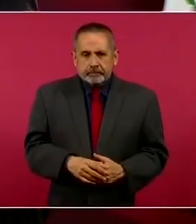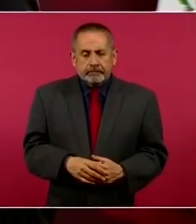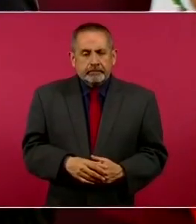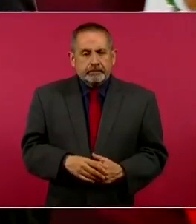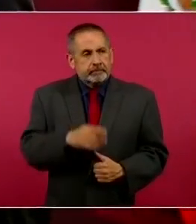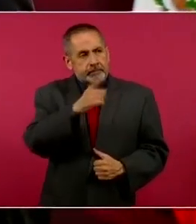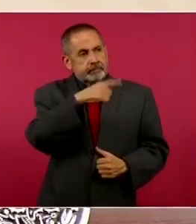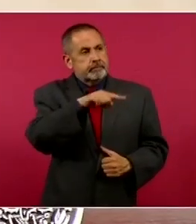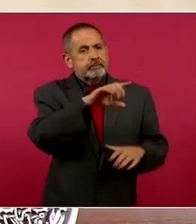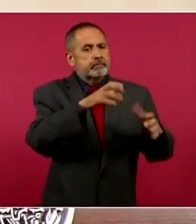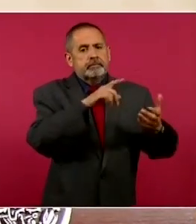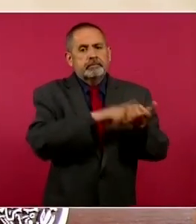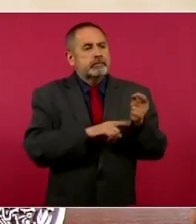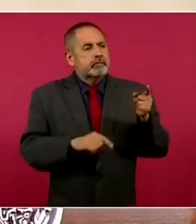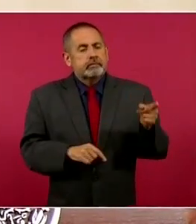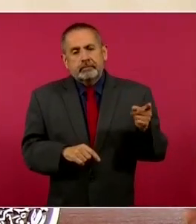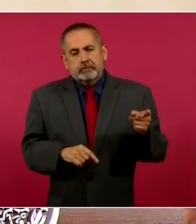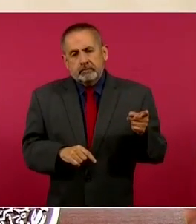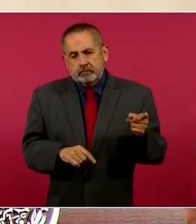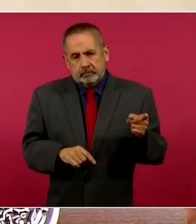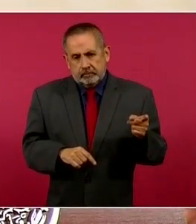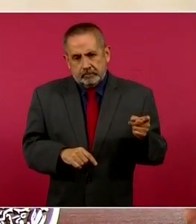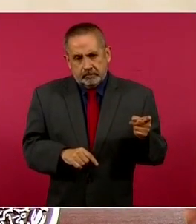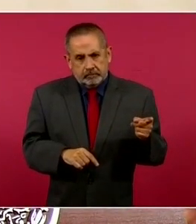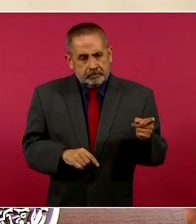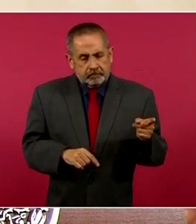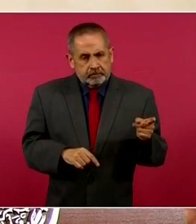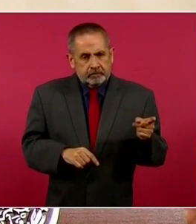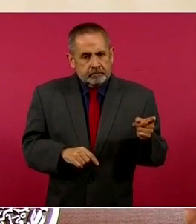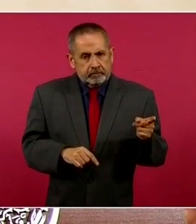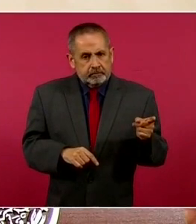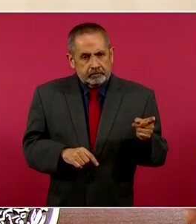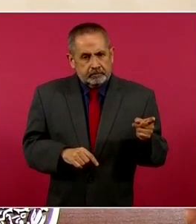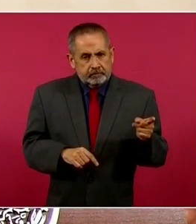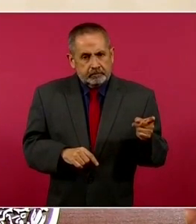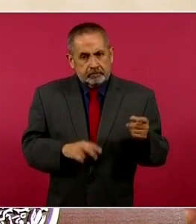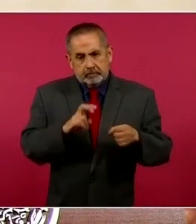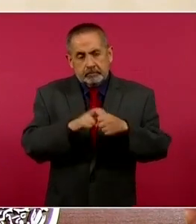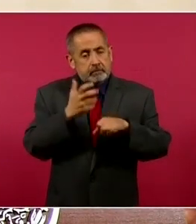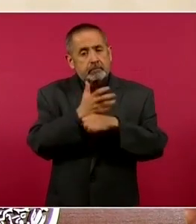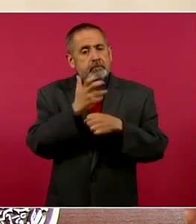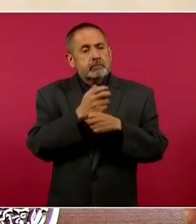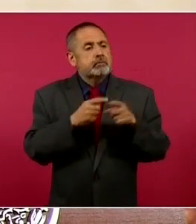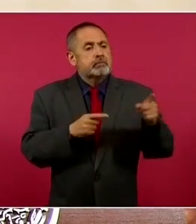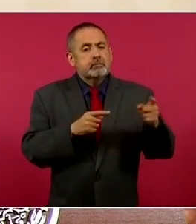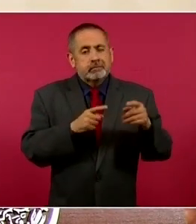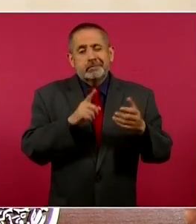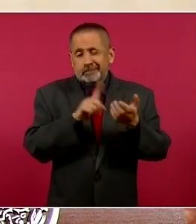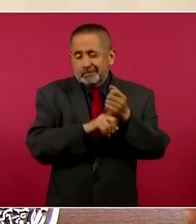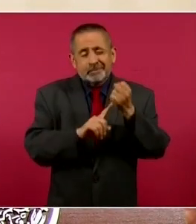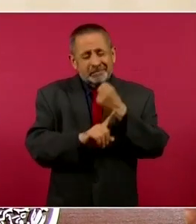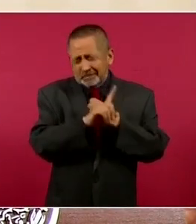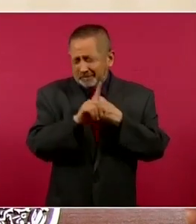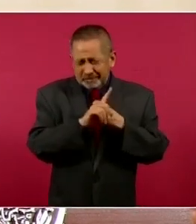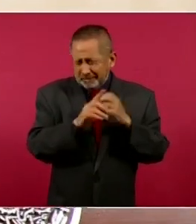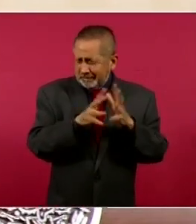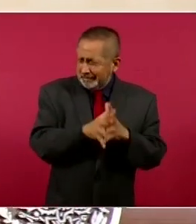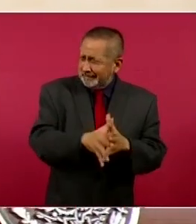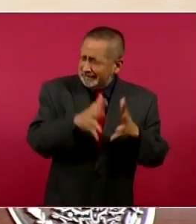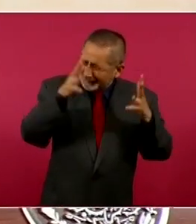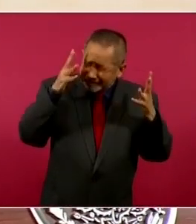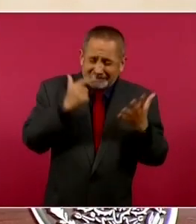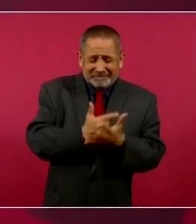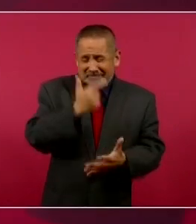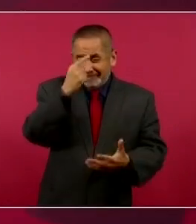intromisión Abusiva dice López Obrador así calificó la filtración de agencia